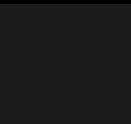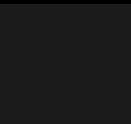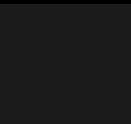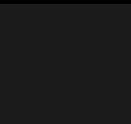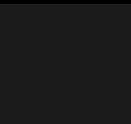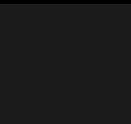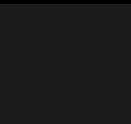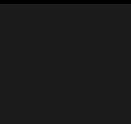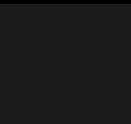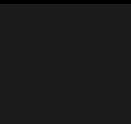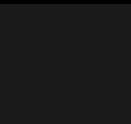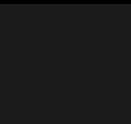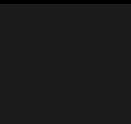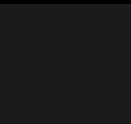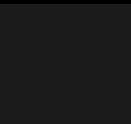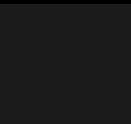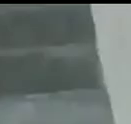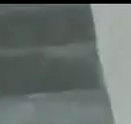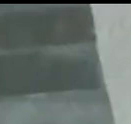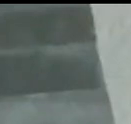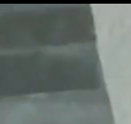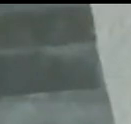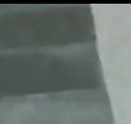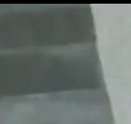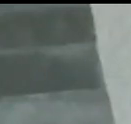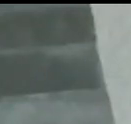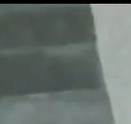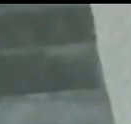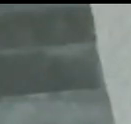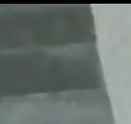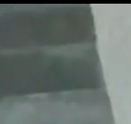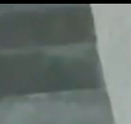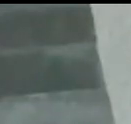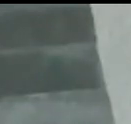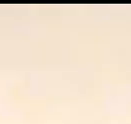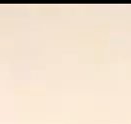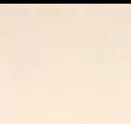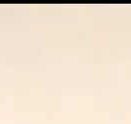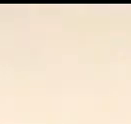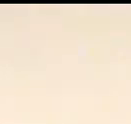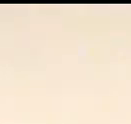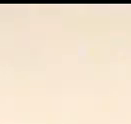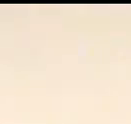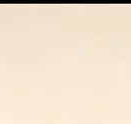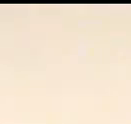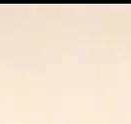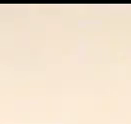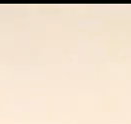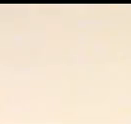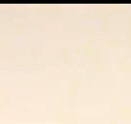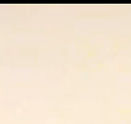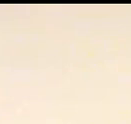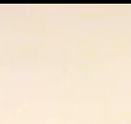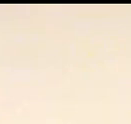Muchas gracias. Muchas gracias, maestra Alejandra. Muchas gracias, Minerva. Gracias, Adán. A ti, muchísimas gracias por ayudarnos con toda